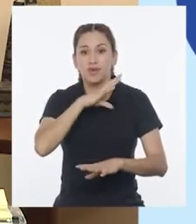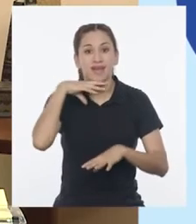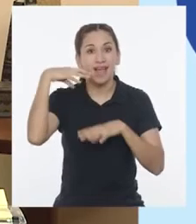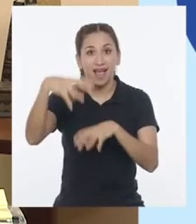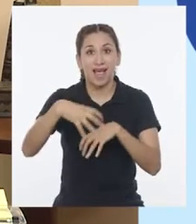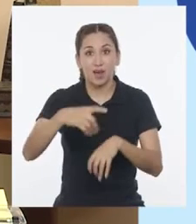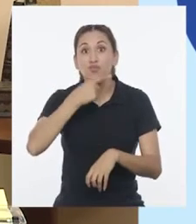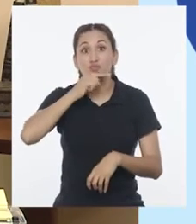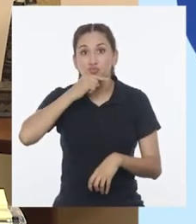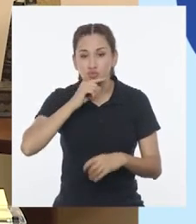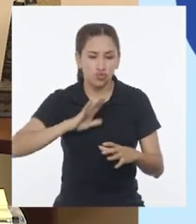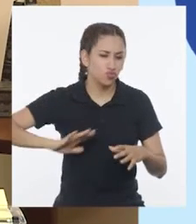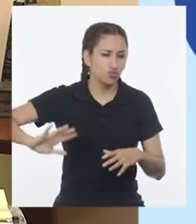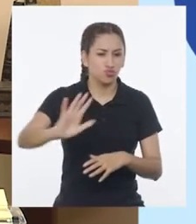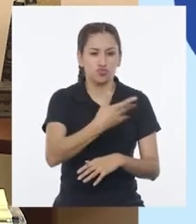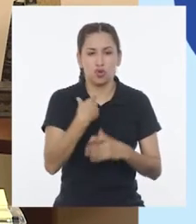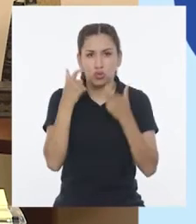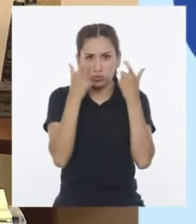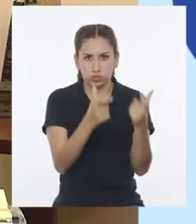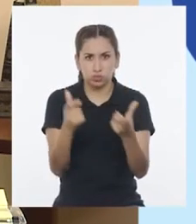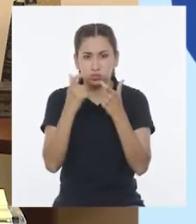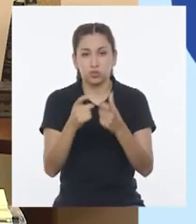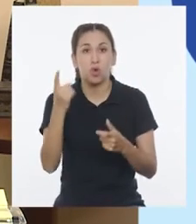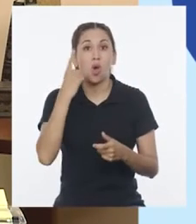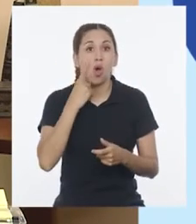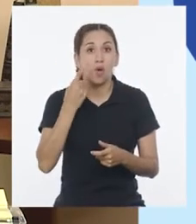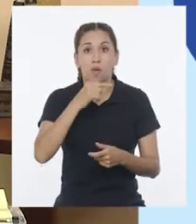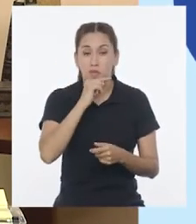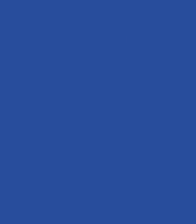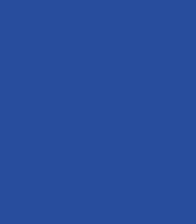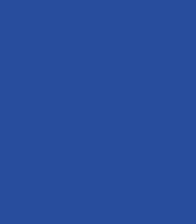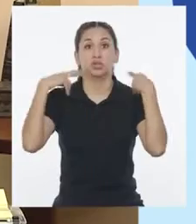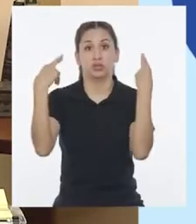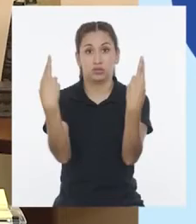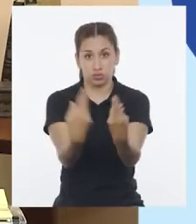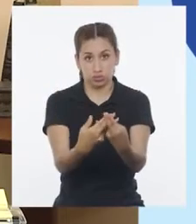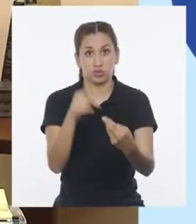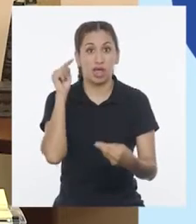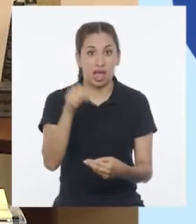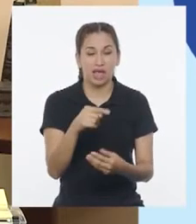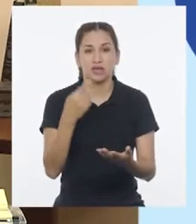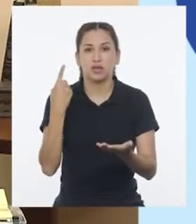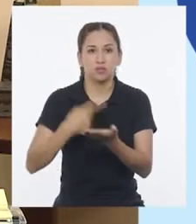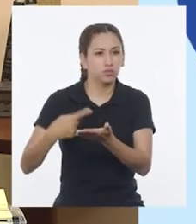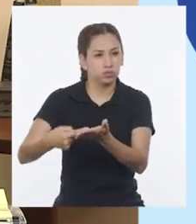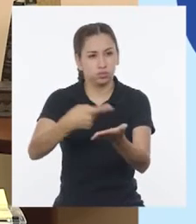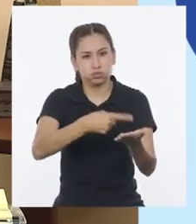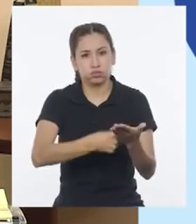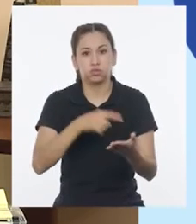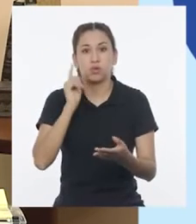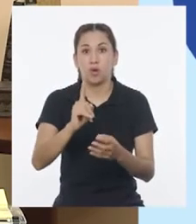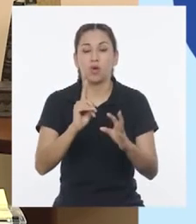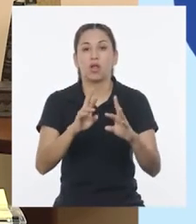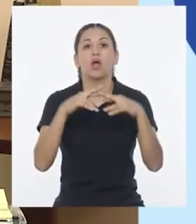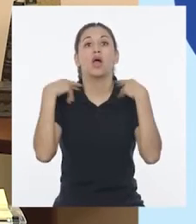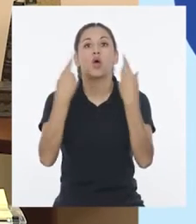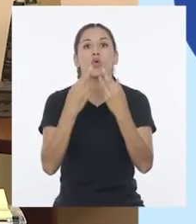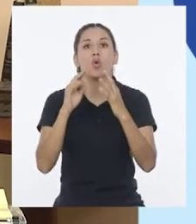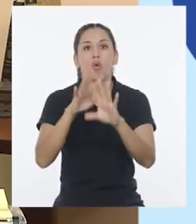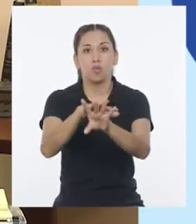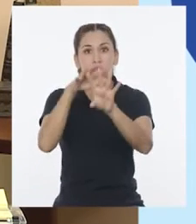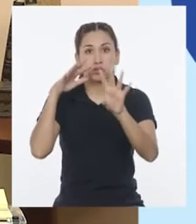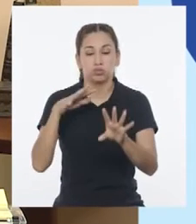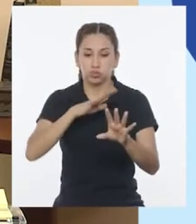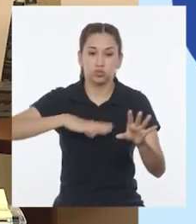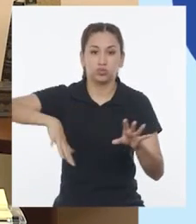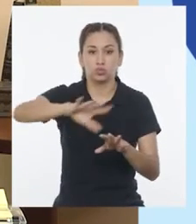nos narra cómo surgieron las rondas femeninas en su comunidad. En asamblea, varones y mujeres se reunieron y ahí